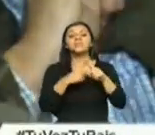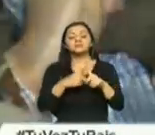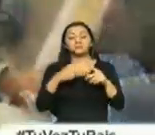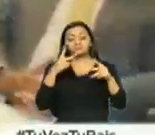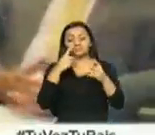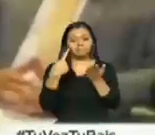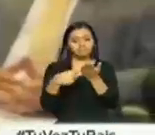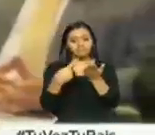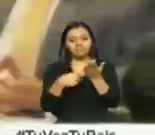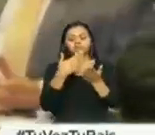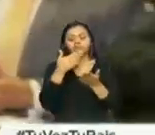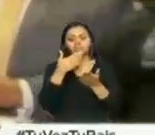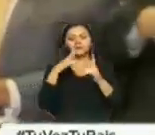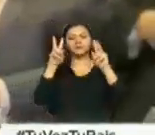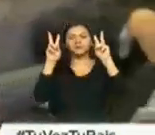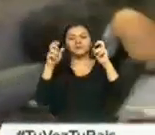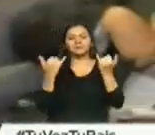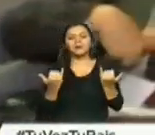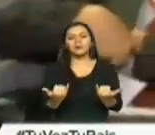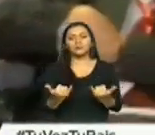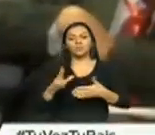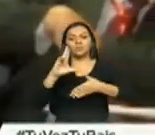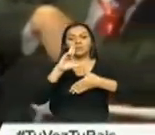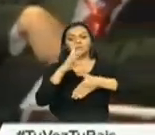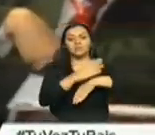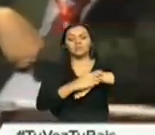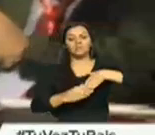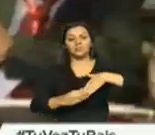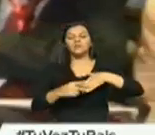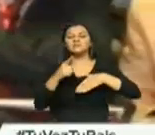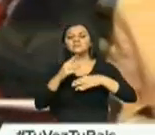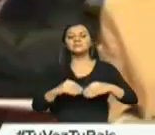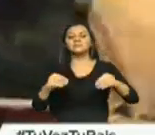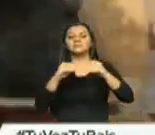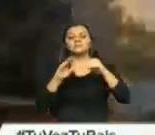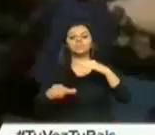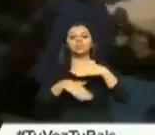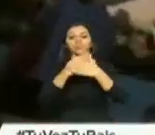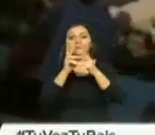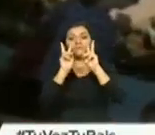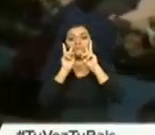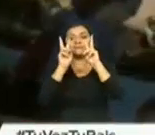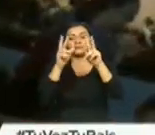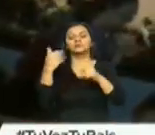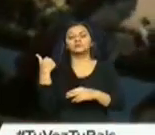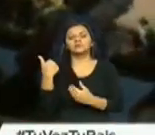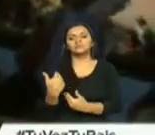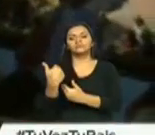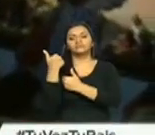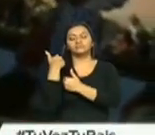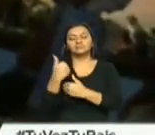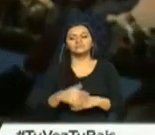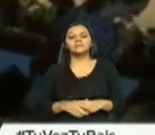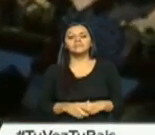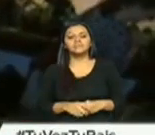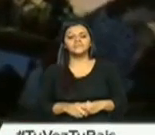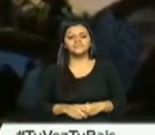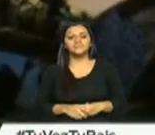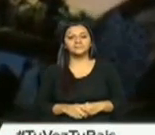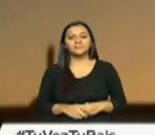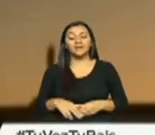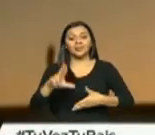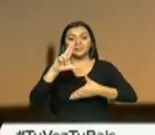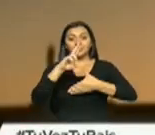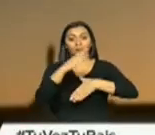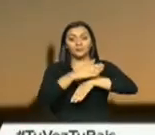permitirá discutir sobre la coyuntura política latinoamericana y los nuevos retos que enfrenta la izquierda progresista. América Latina